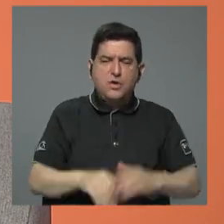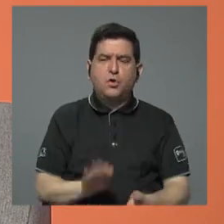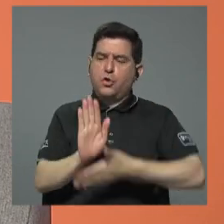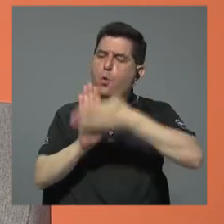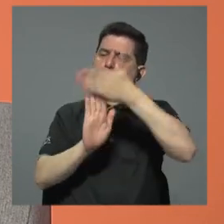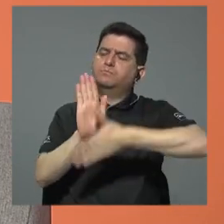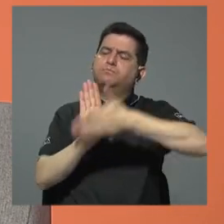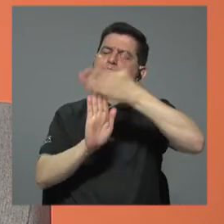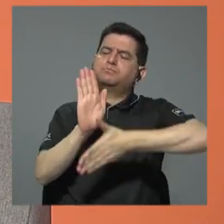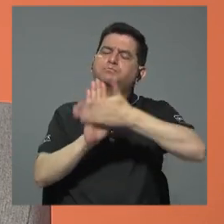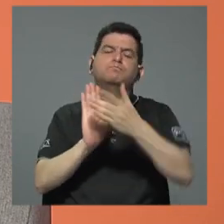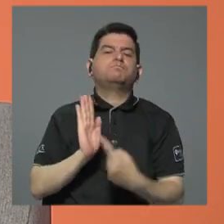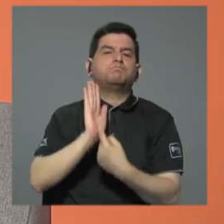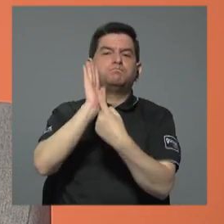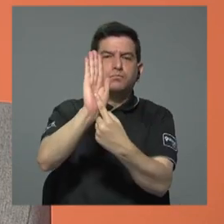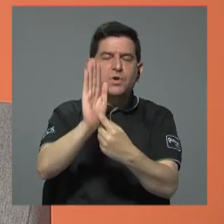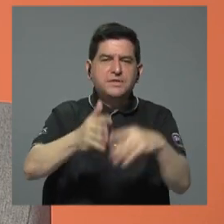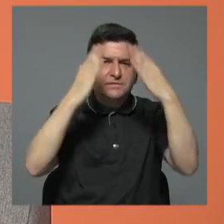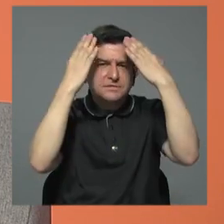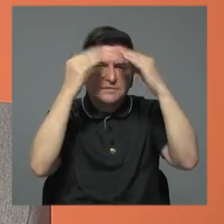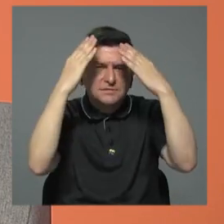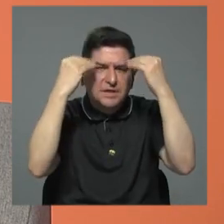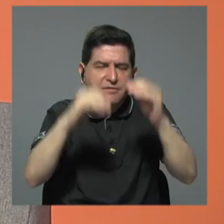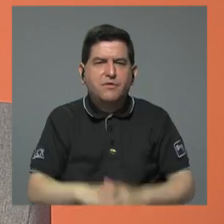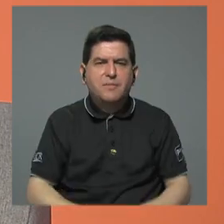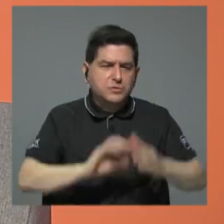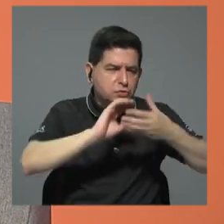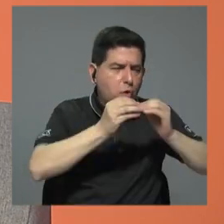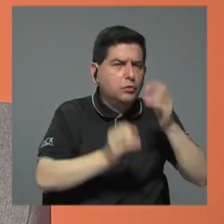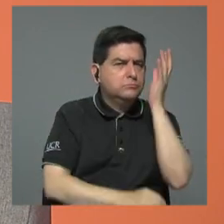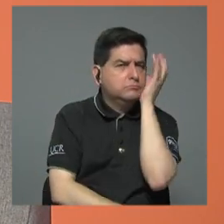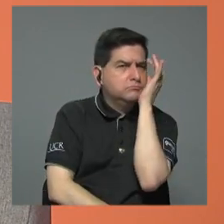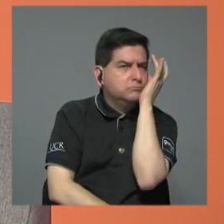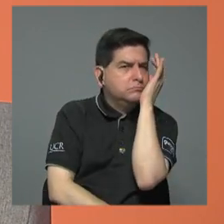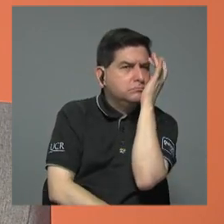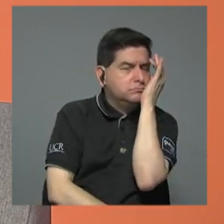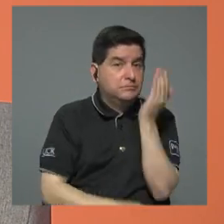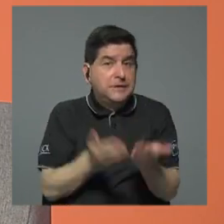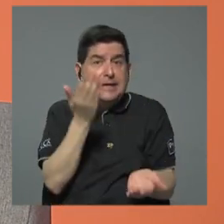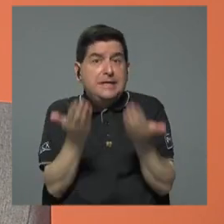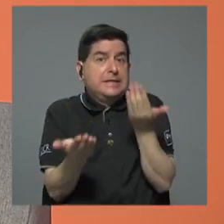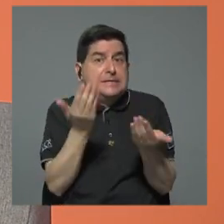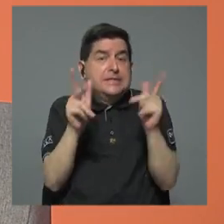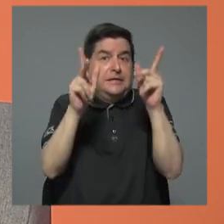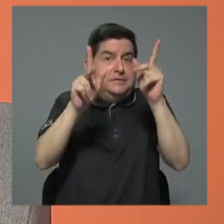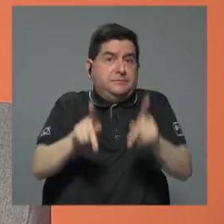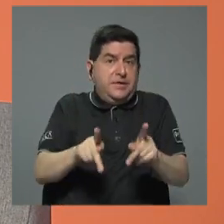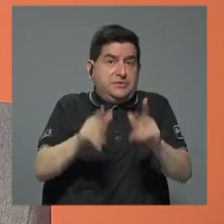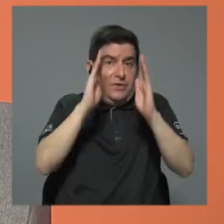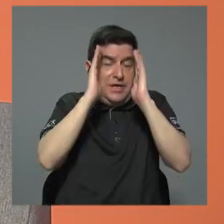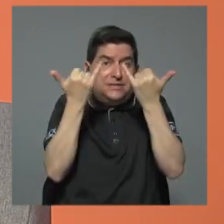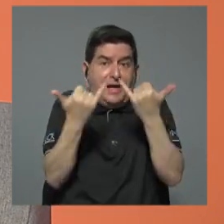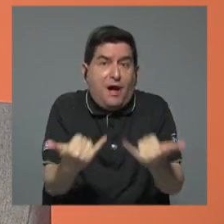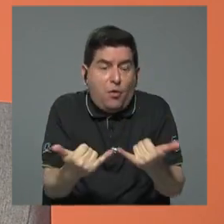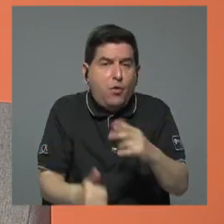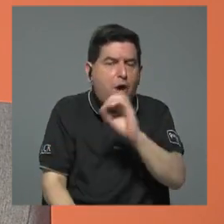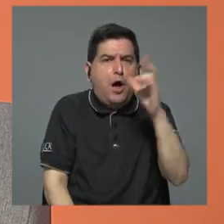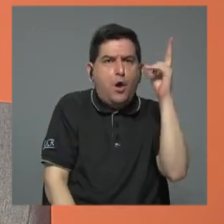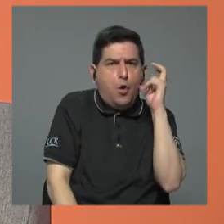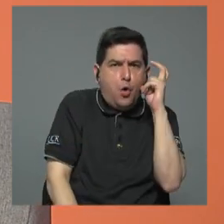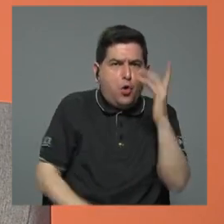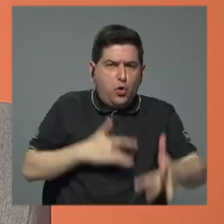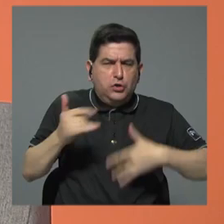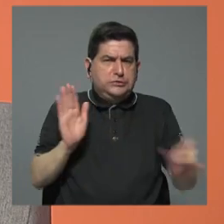portada presenta un reportaje con datos, diríamos, preocupantes, y es posible que algunas de las personas que nos están viendo y escuchando se